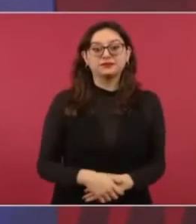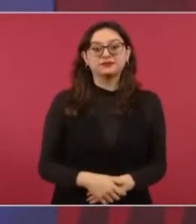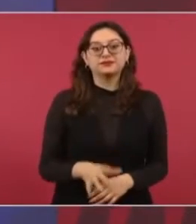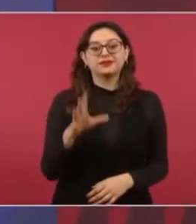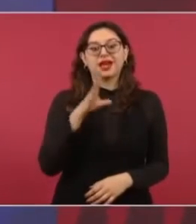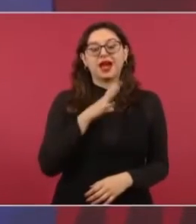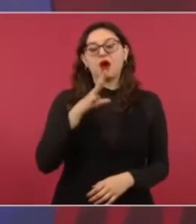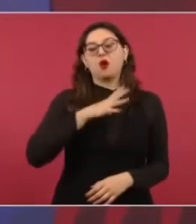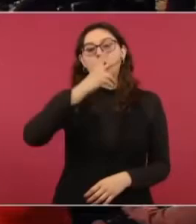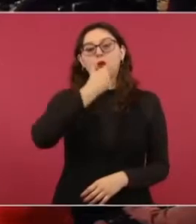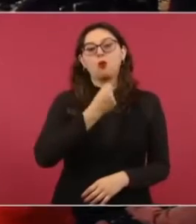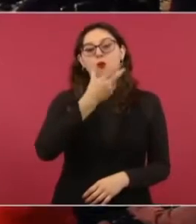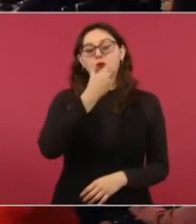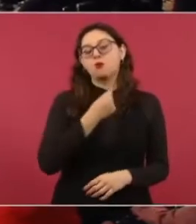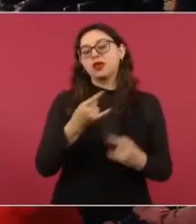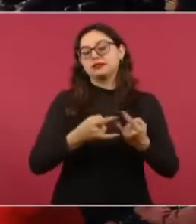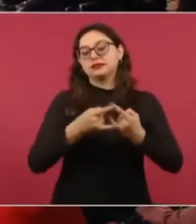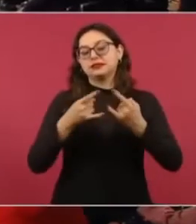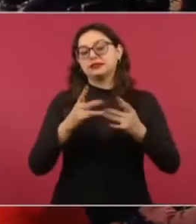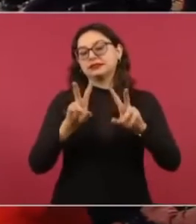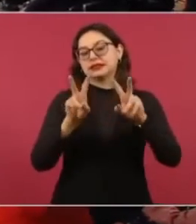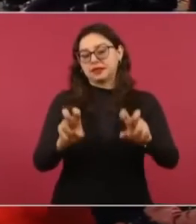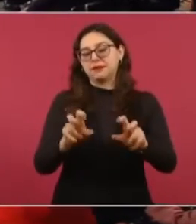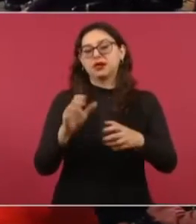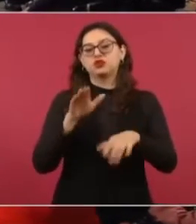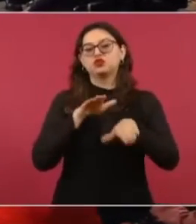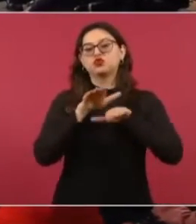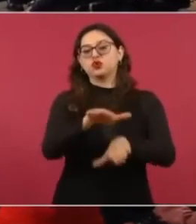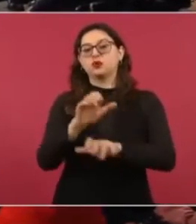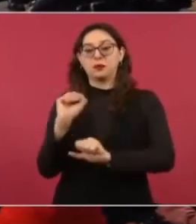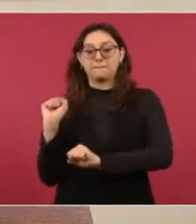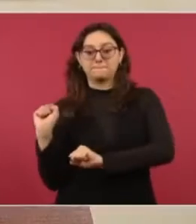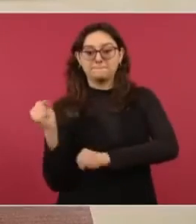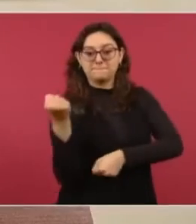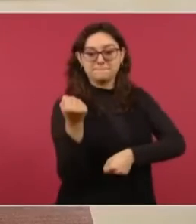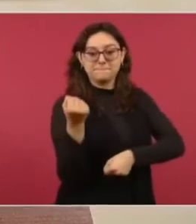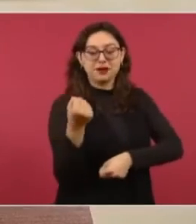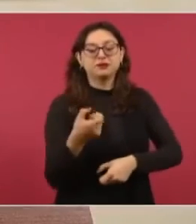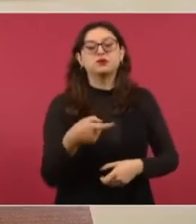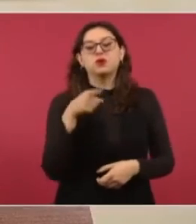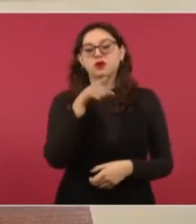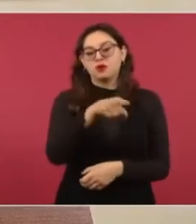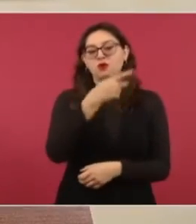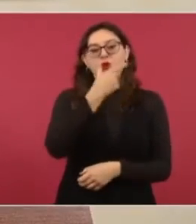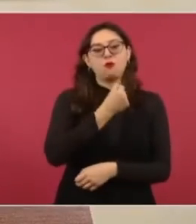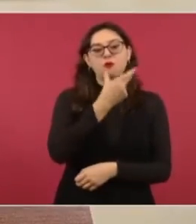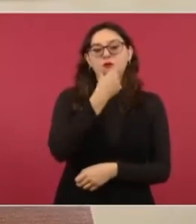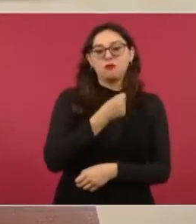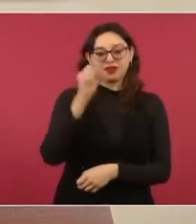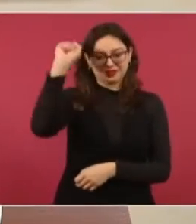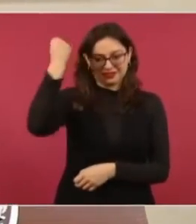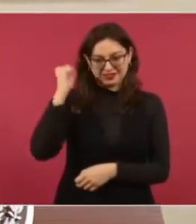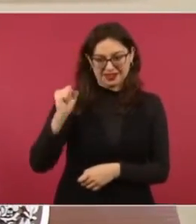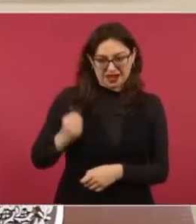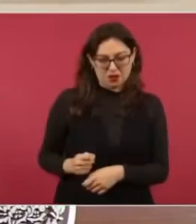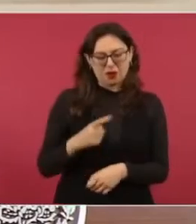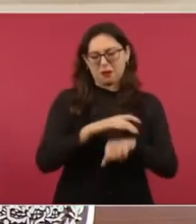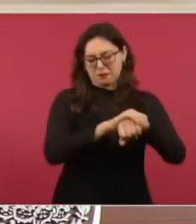de Sinaloa, de la Liga del Pacífico, muy buen cronista, amigo, que siempre me